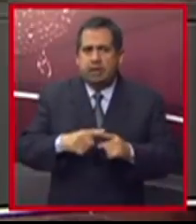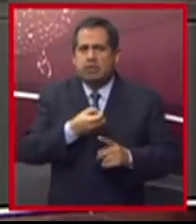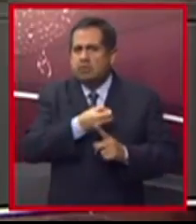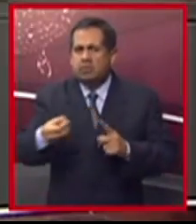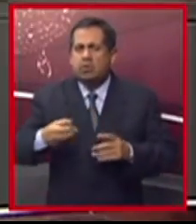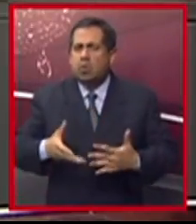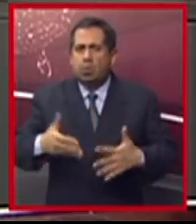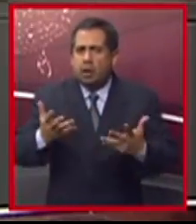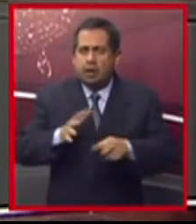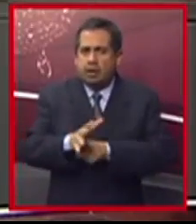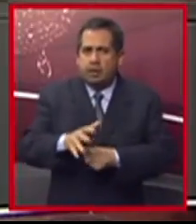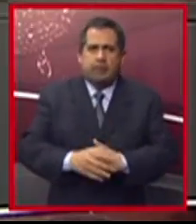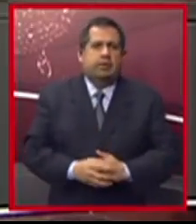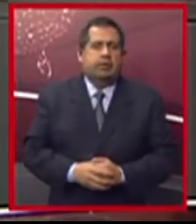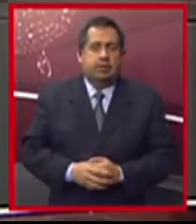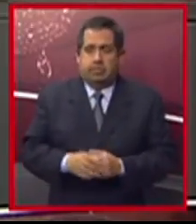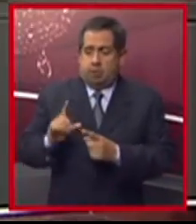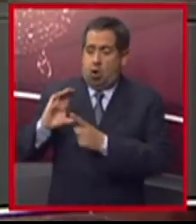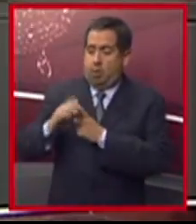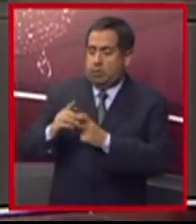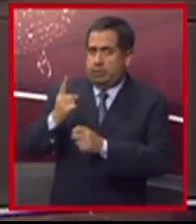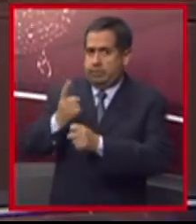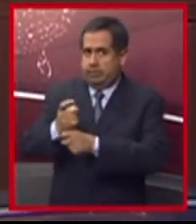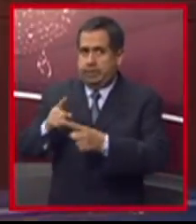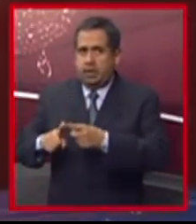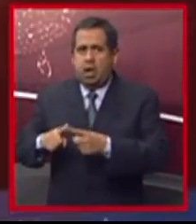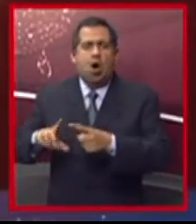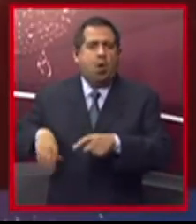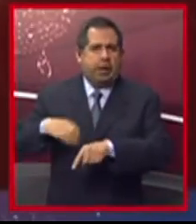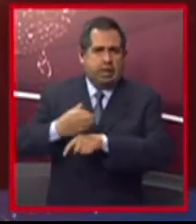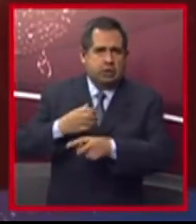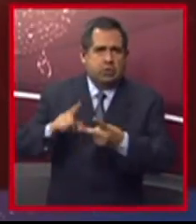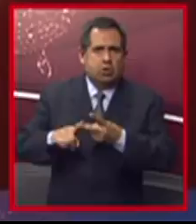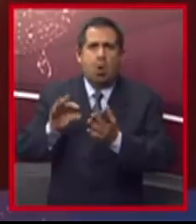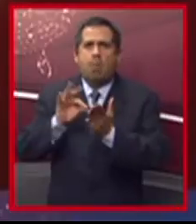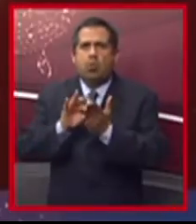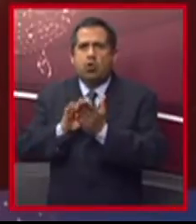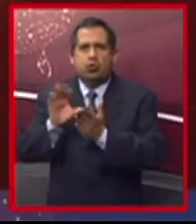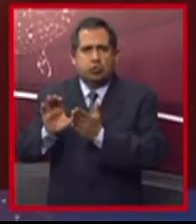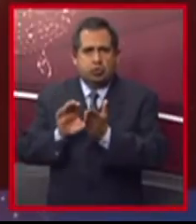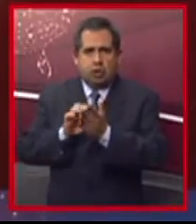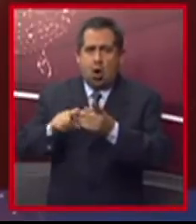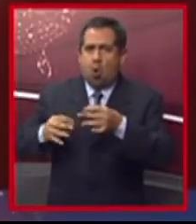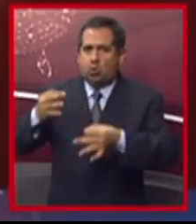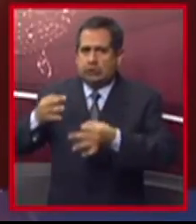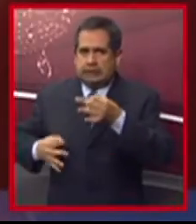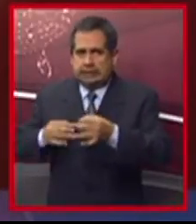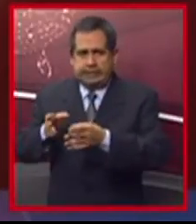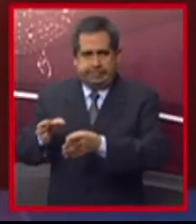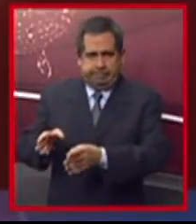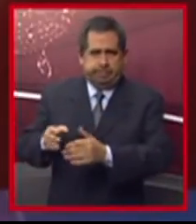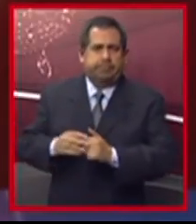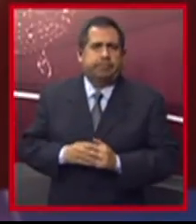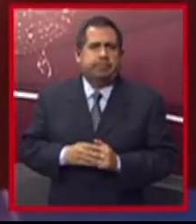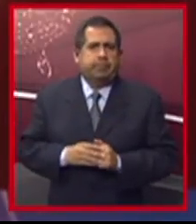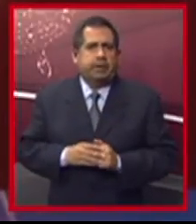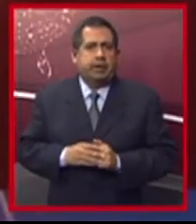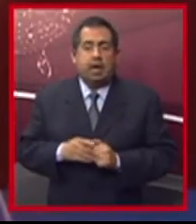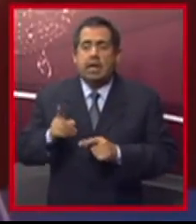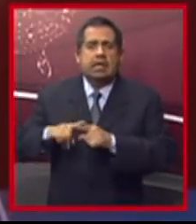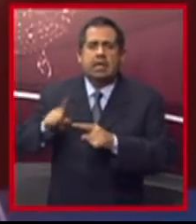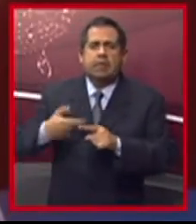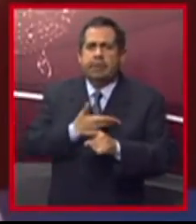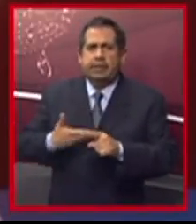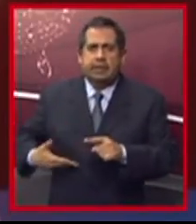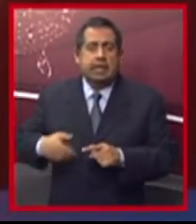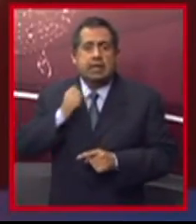la siguiente. Primera Comisión de Gobernación, Puntos Constitucionales y Justicia. En la presidencia,